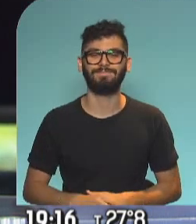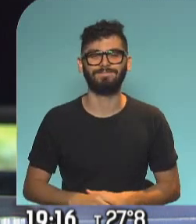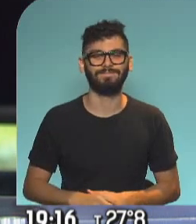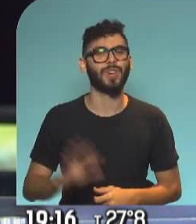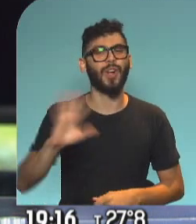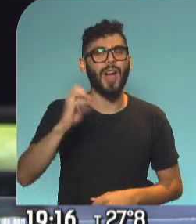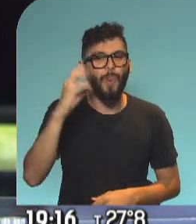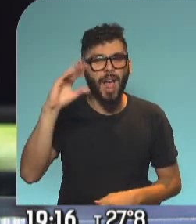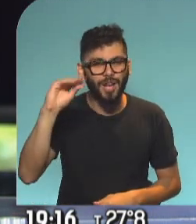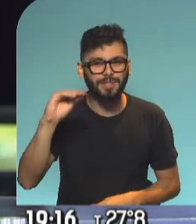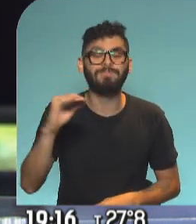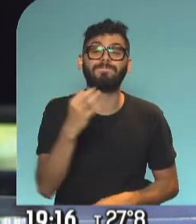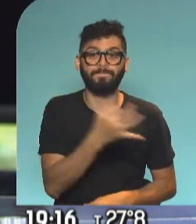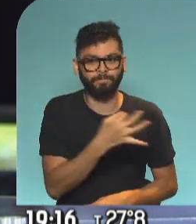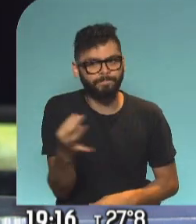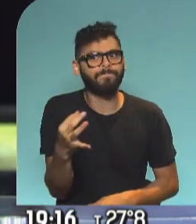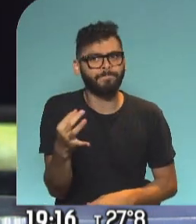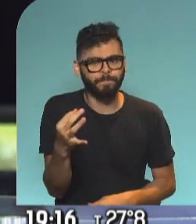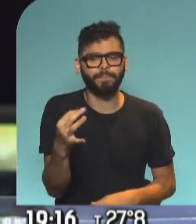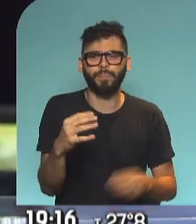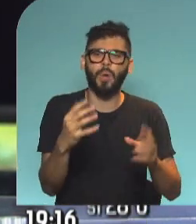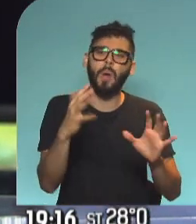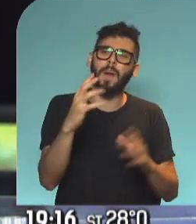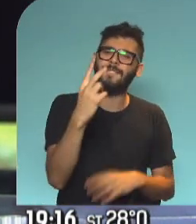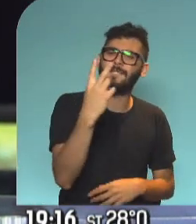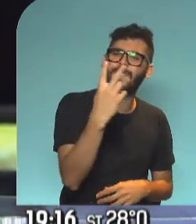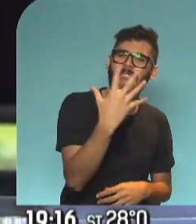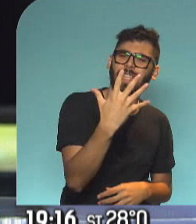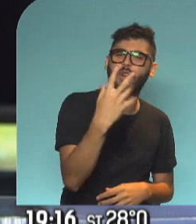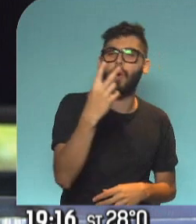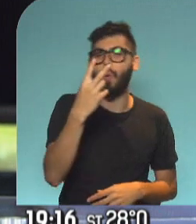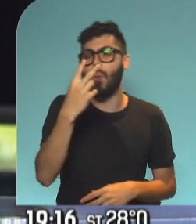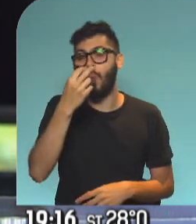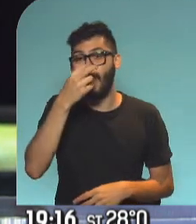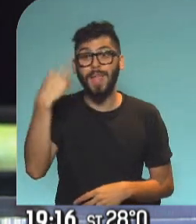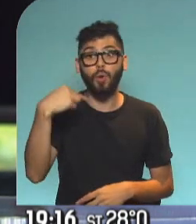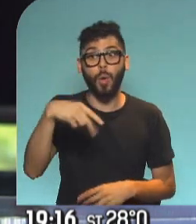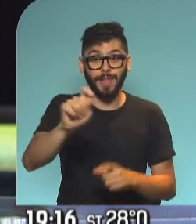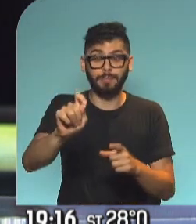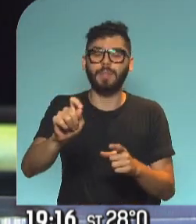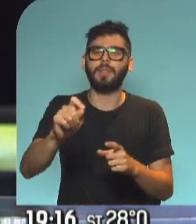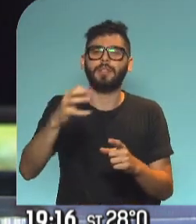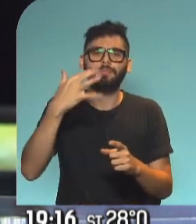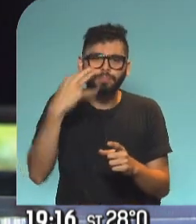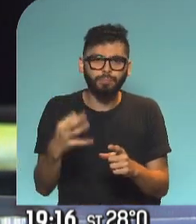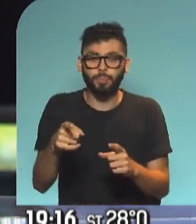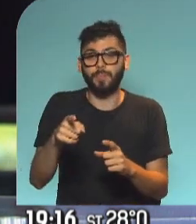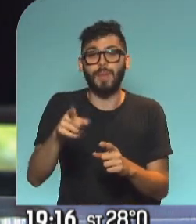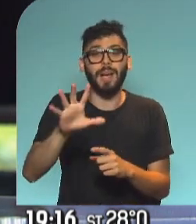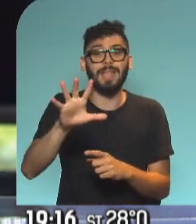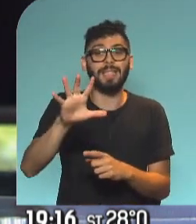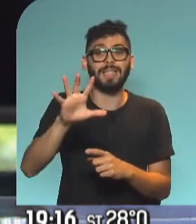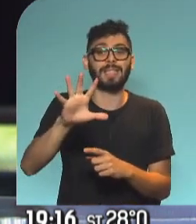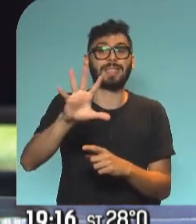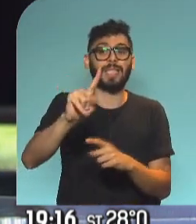Muy bien, buenas noches, Gabriela. Y sí, exactamente, será entre el 25 y el 29 de este mes, la semana que viene, este 51 encuentro